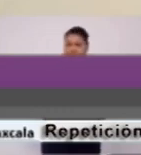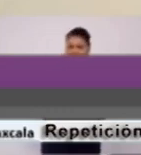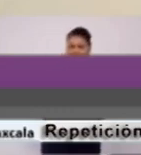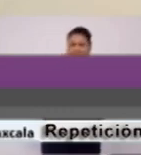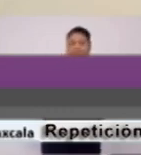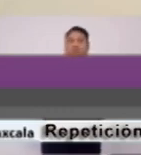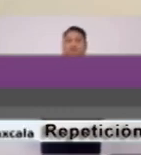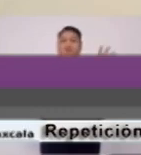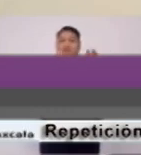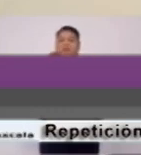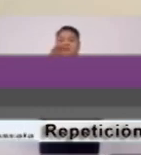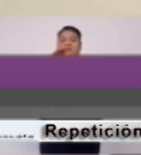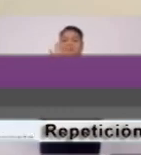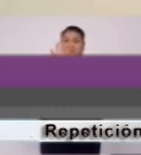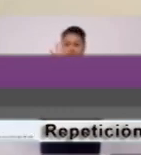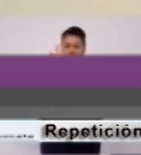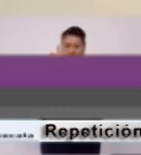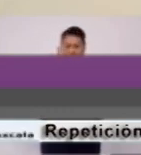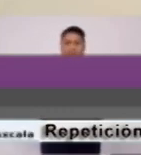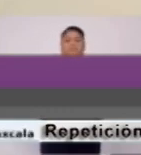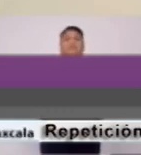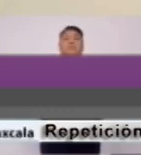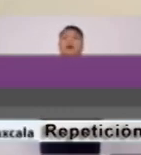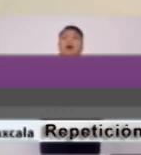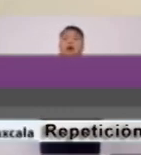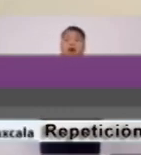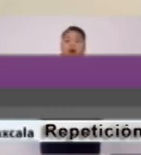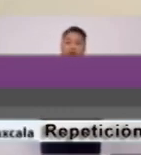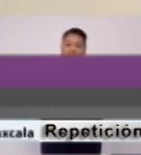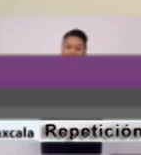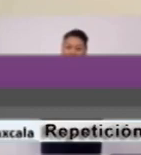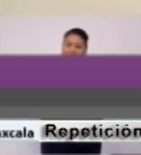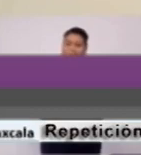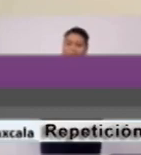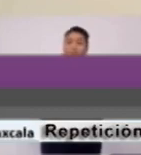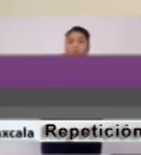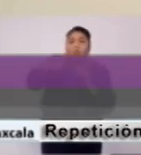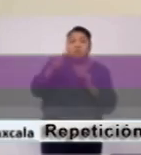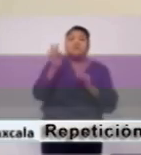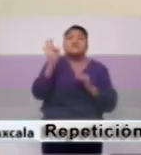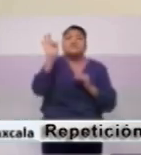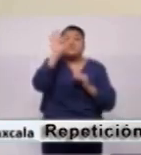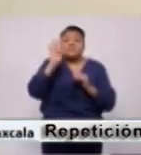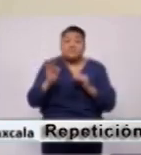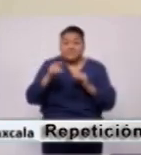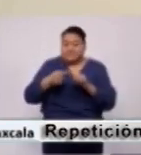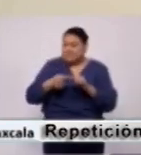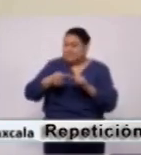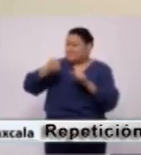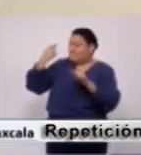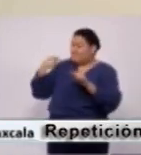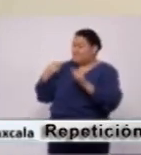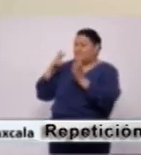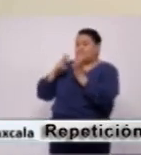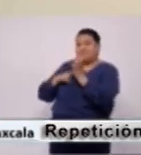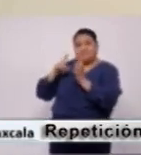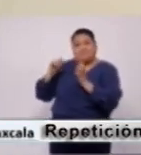63.695 pesos, un aumento de 11% respecto a la ENIC de 2020